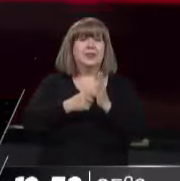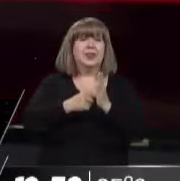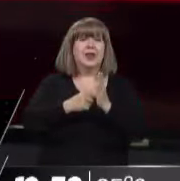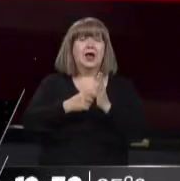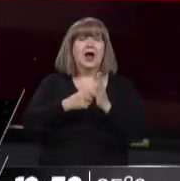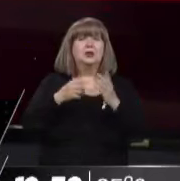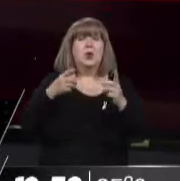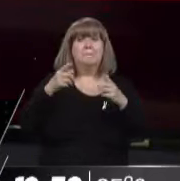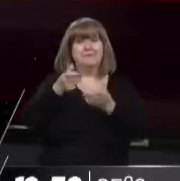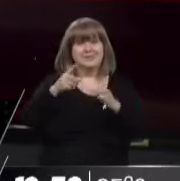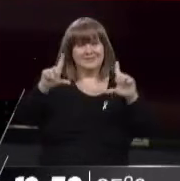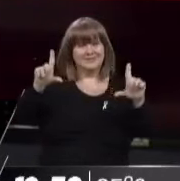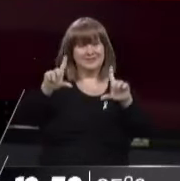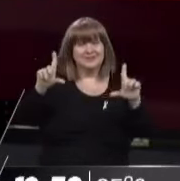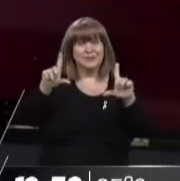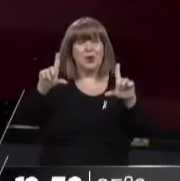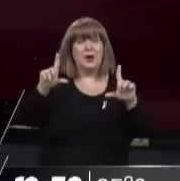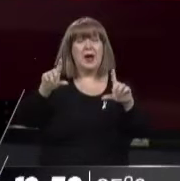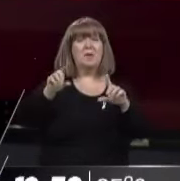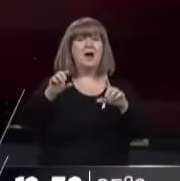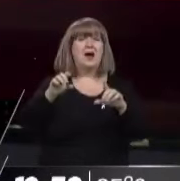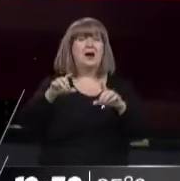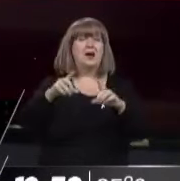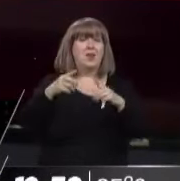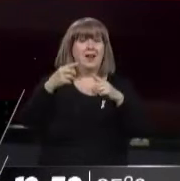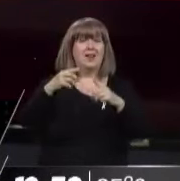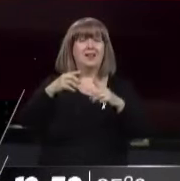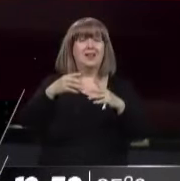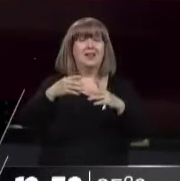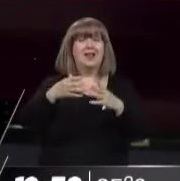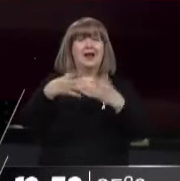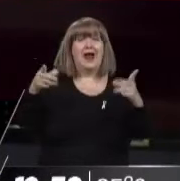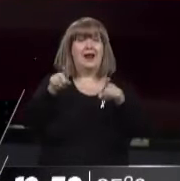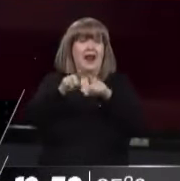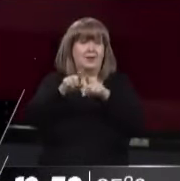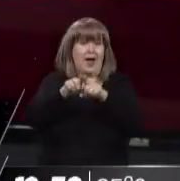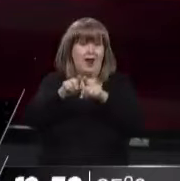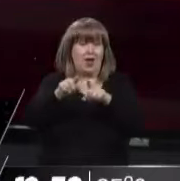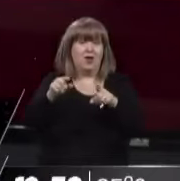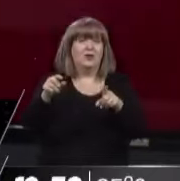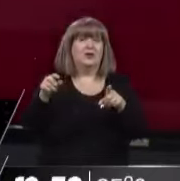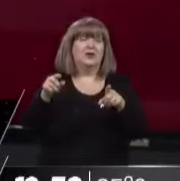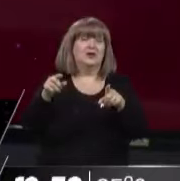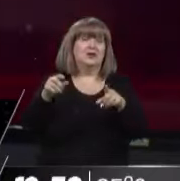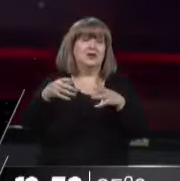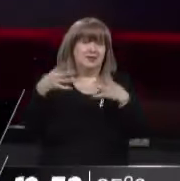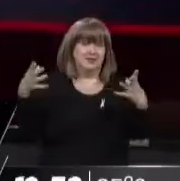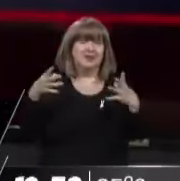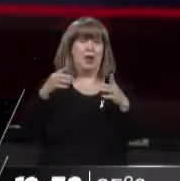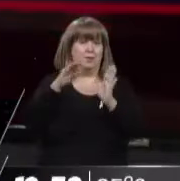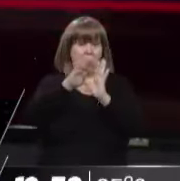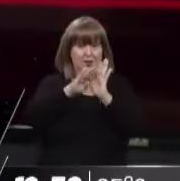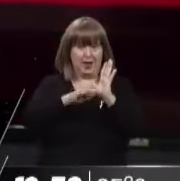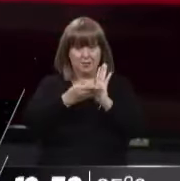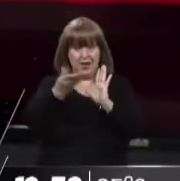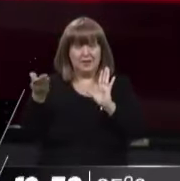Gran Hermano, y que habló en un momento, en esto que están todo el tiempo monitoreados y microfoneados, planteó que había